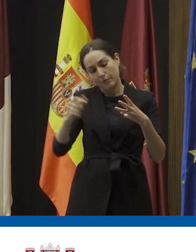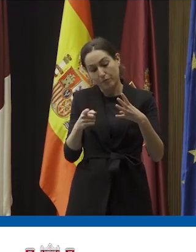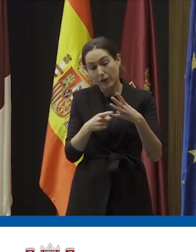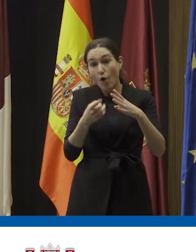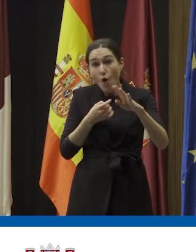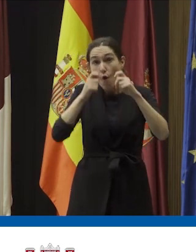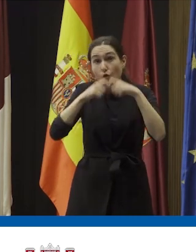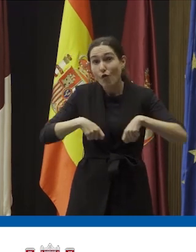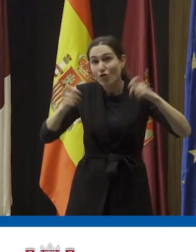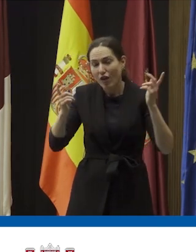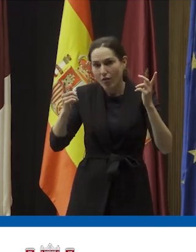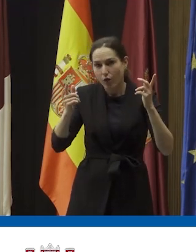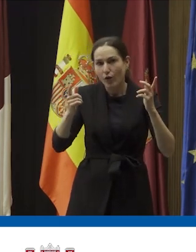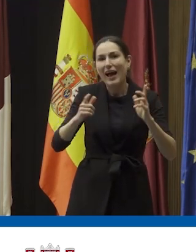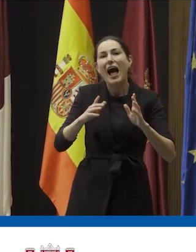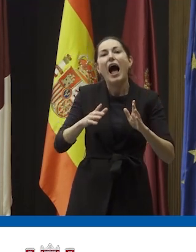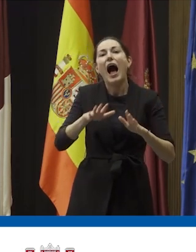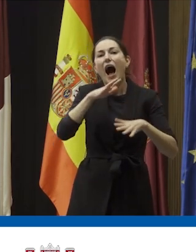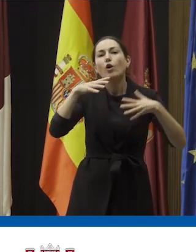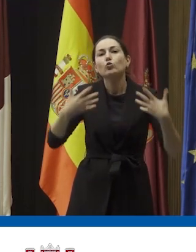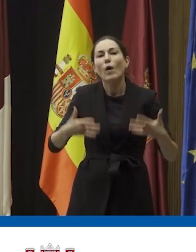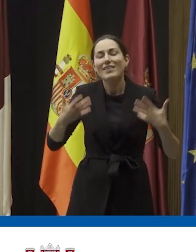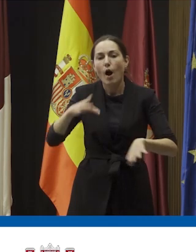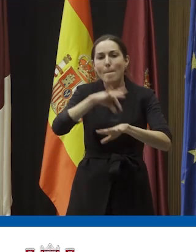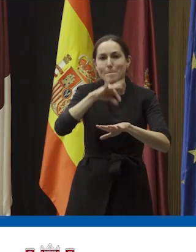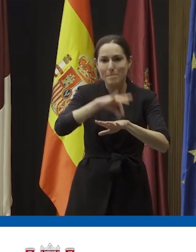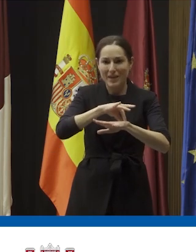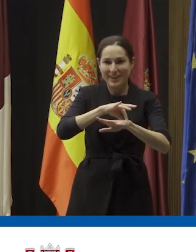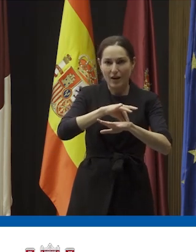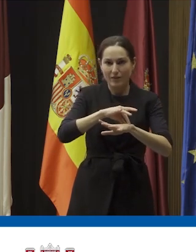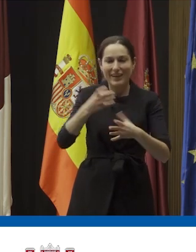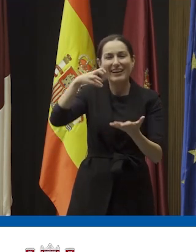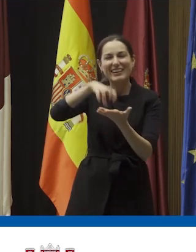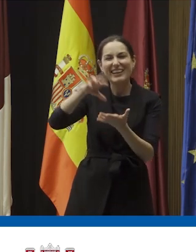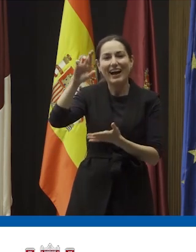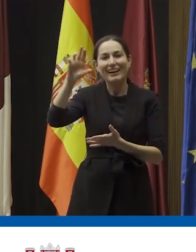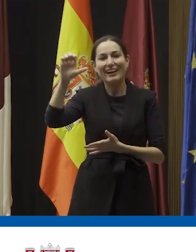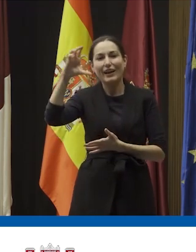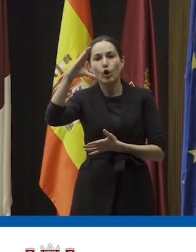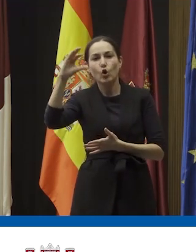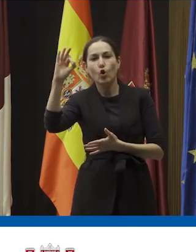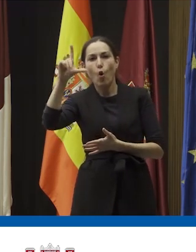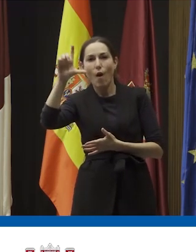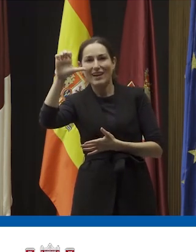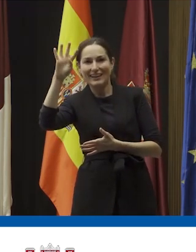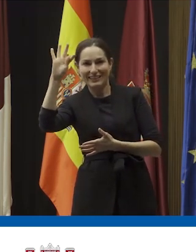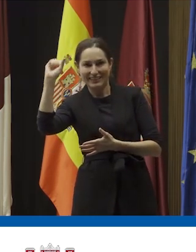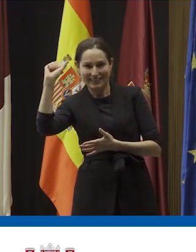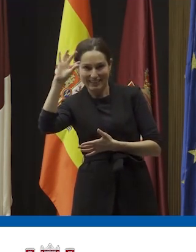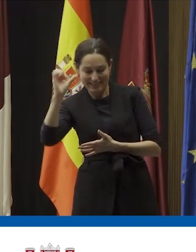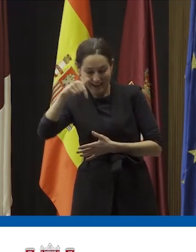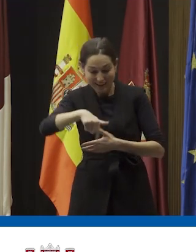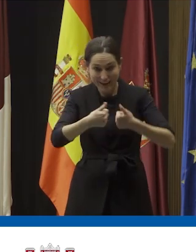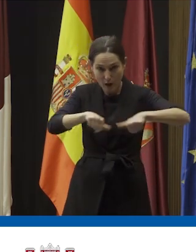Actualidad Médica de la Clínica Recoletas en Albacete. Y decíamos, bastantes reconocimientos y premios, en este